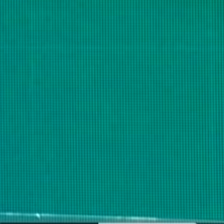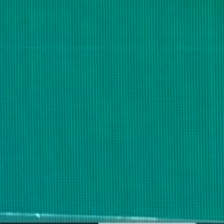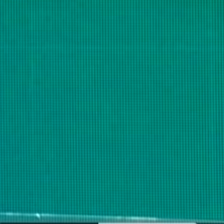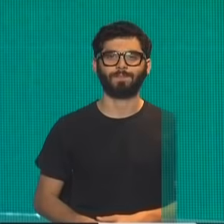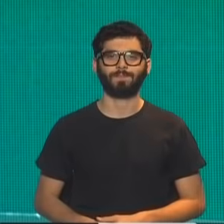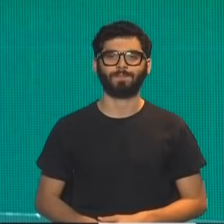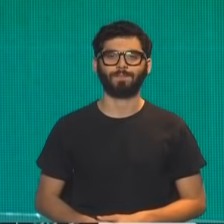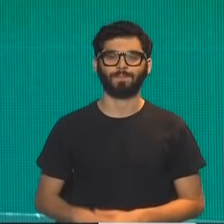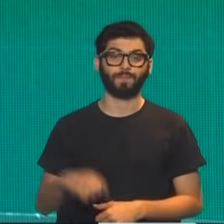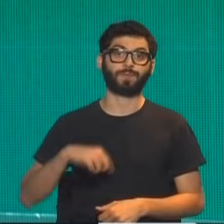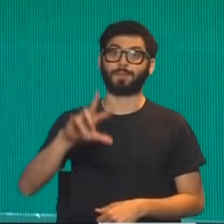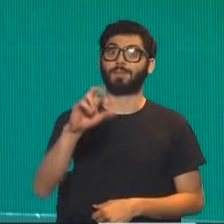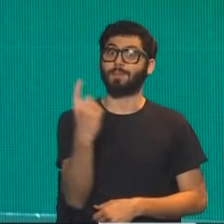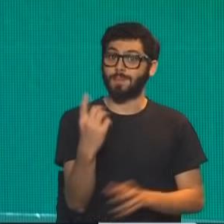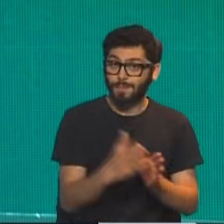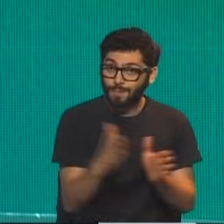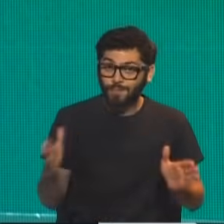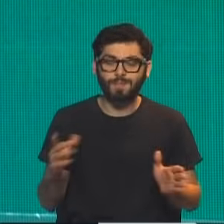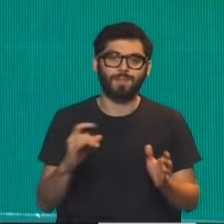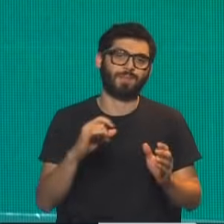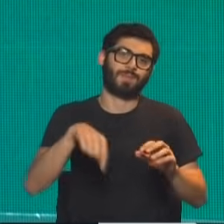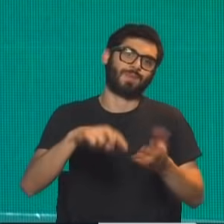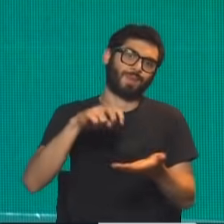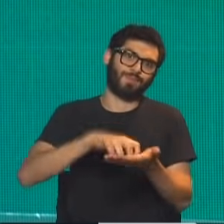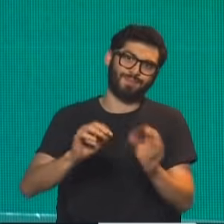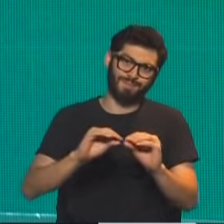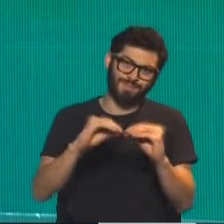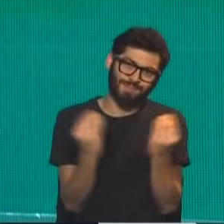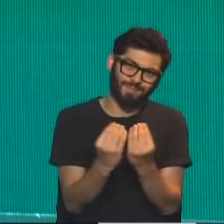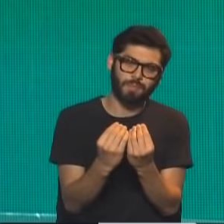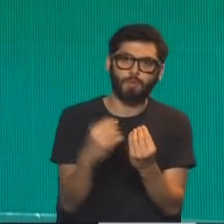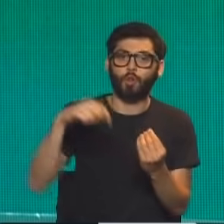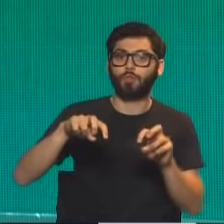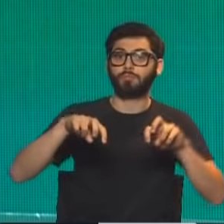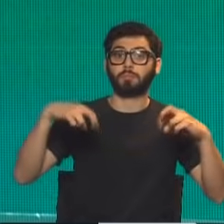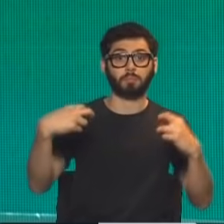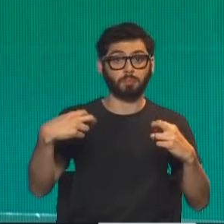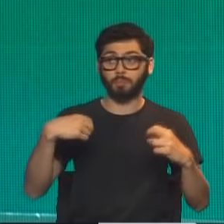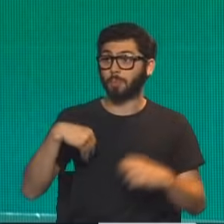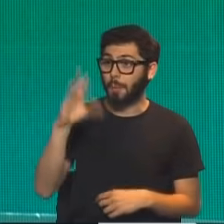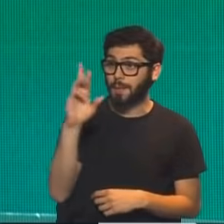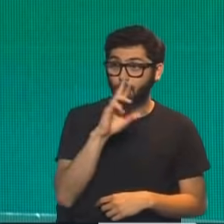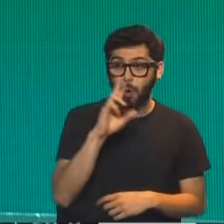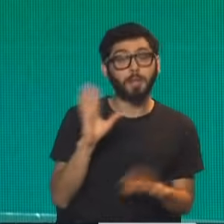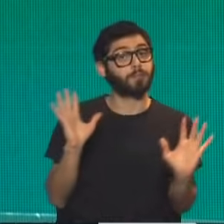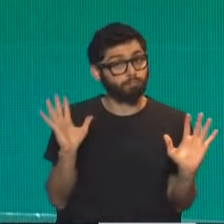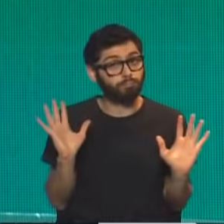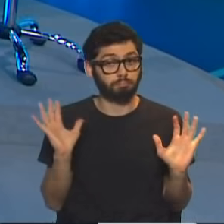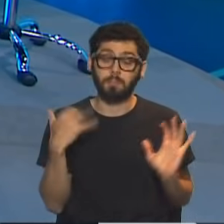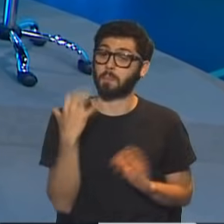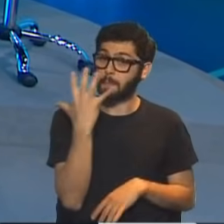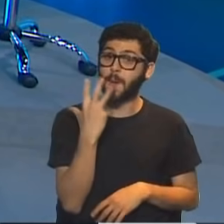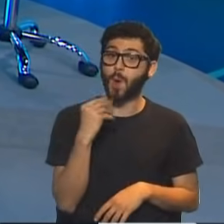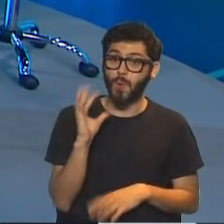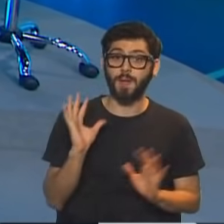Y en esta media hora vamos a compartir cierre de edición. Hoy hay una mesa con mayoría de mujeres, quiero decir. Me gusta también